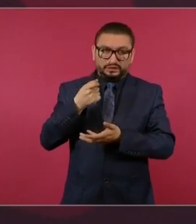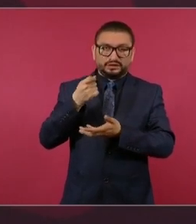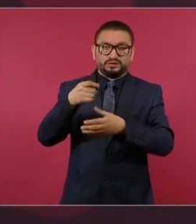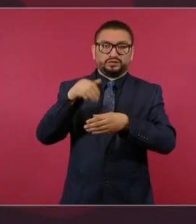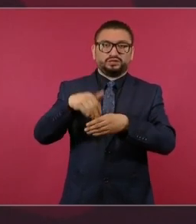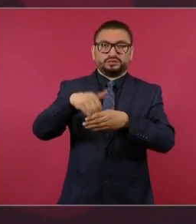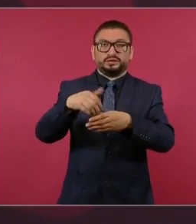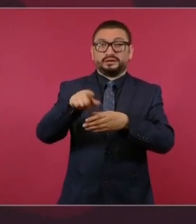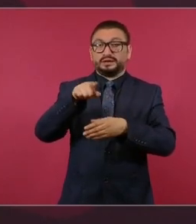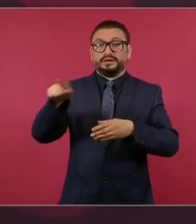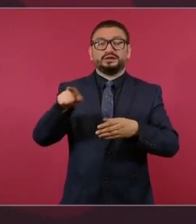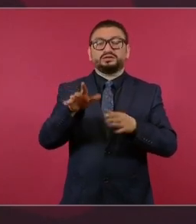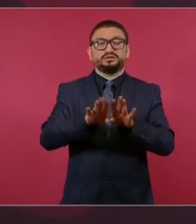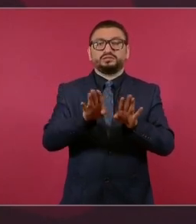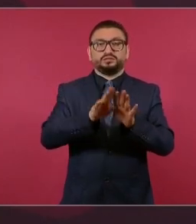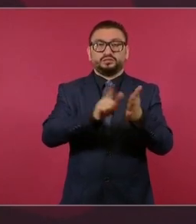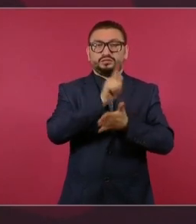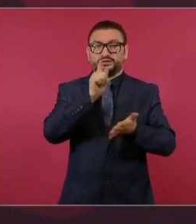manera ilegal,